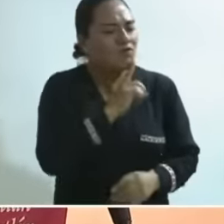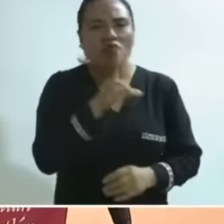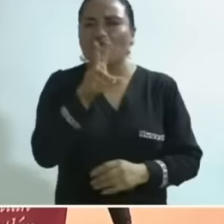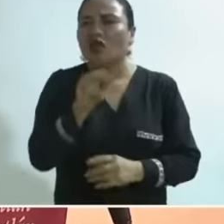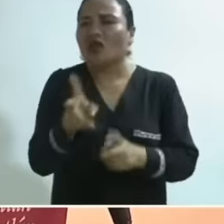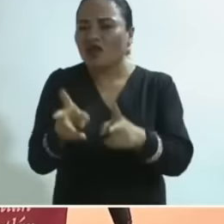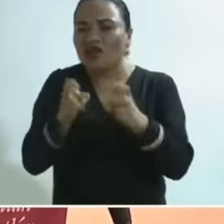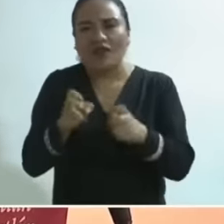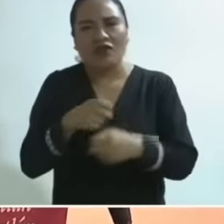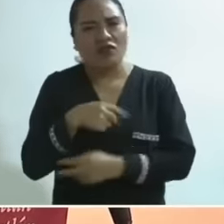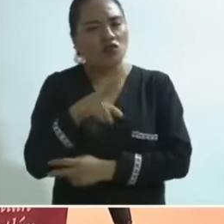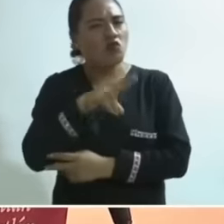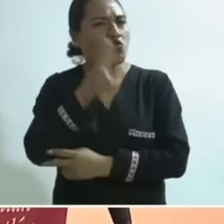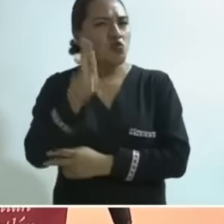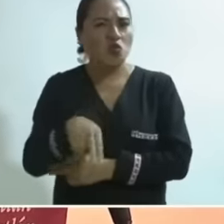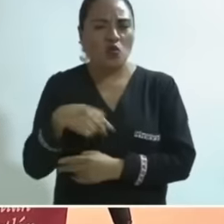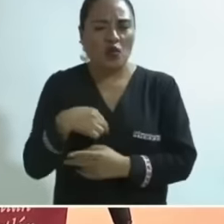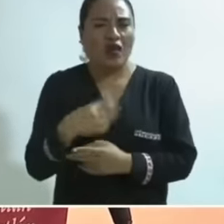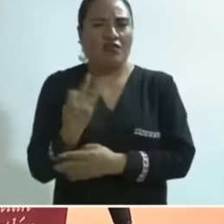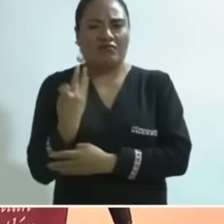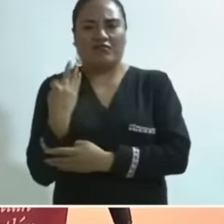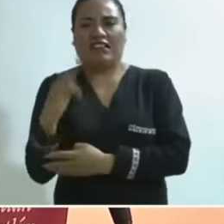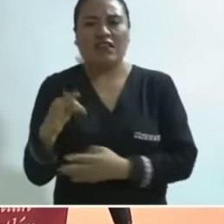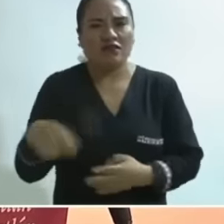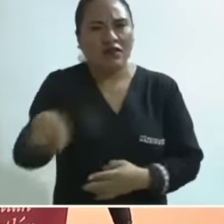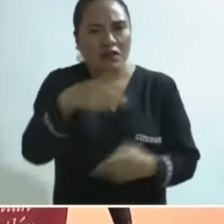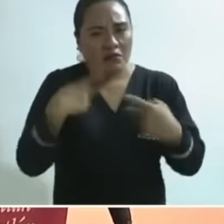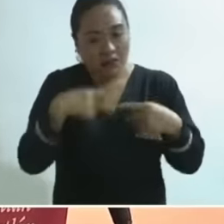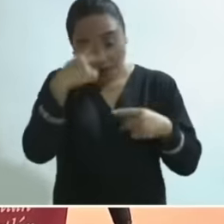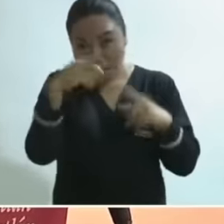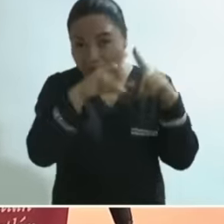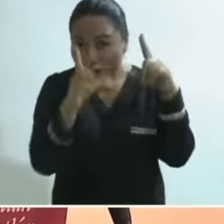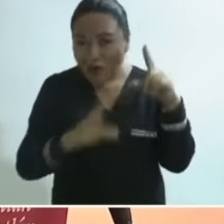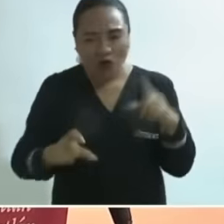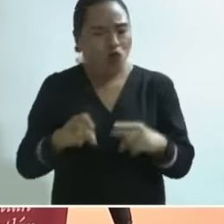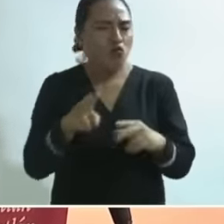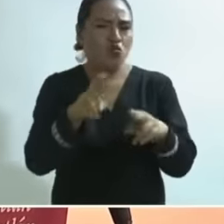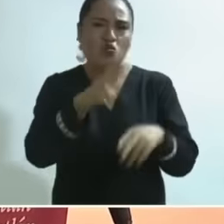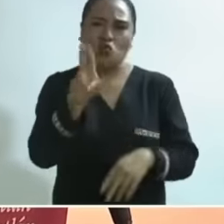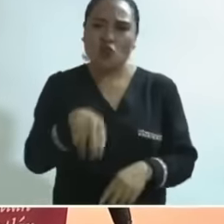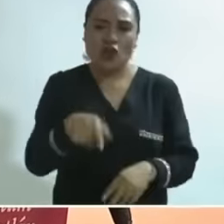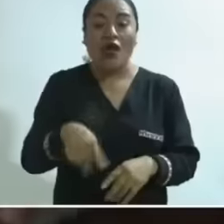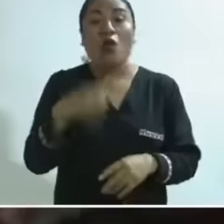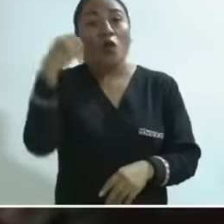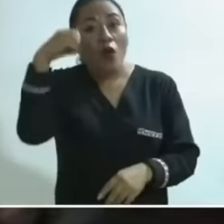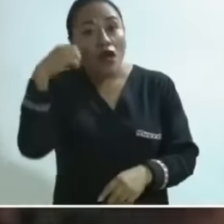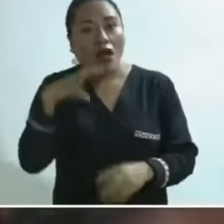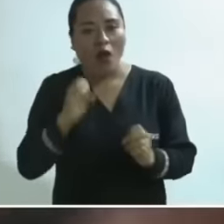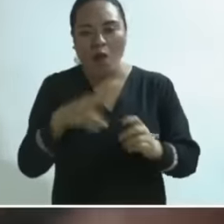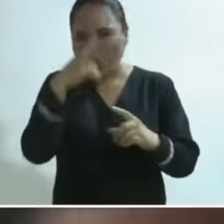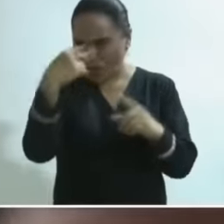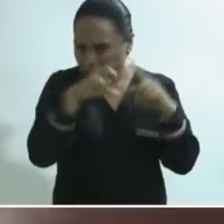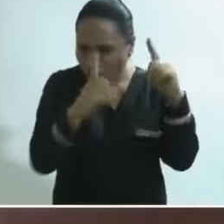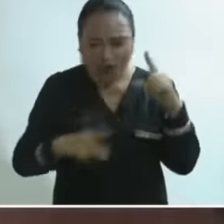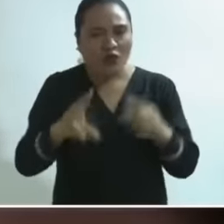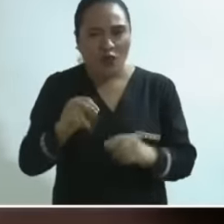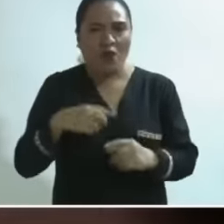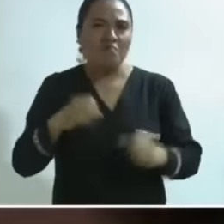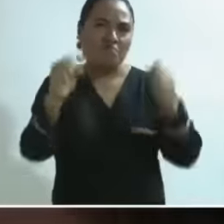robamos y nunca vamos a traicionar ni al pueblo de Oaxaca ni al pueblo de México. ¡Que viva